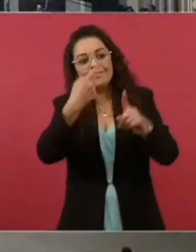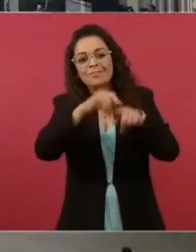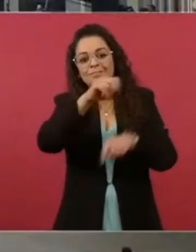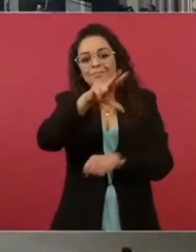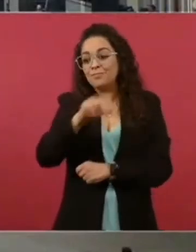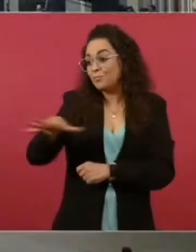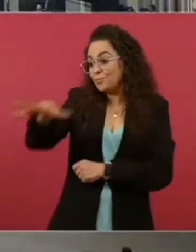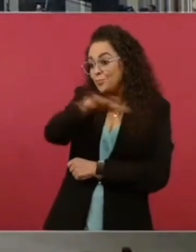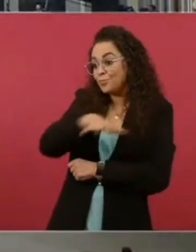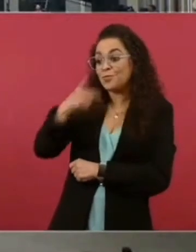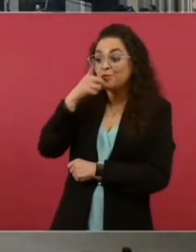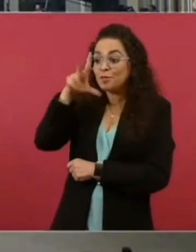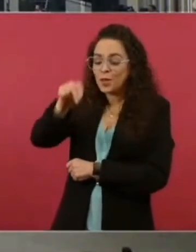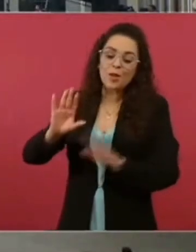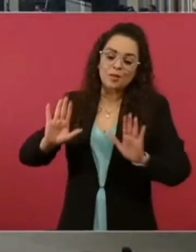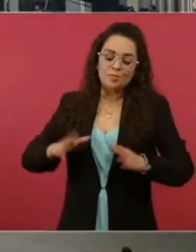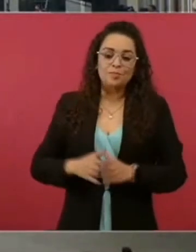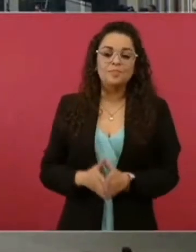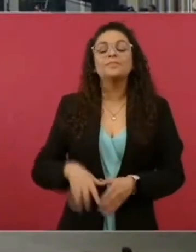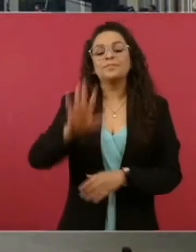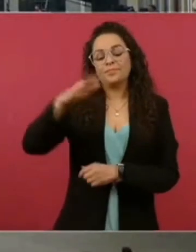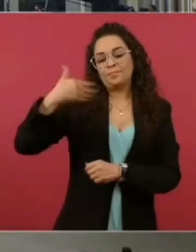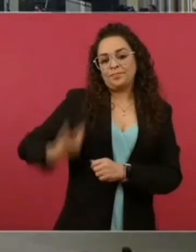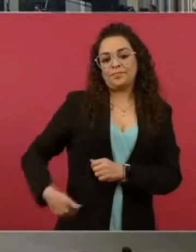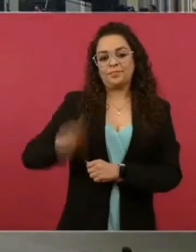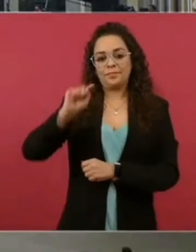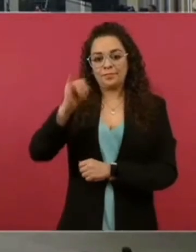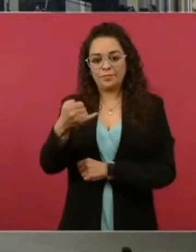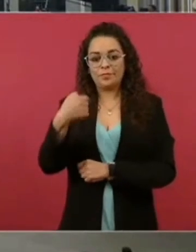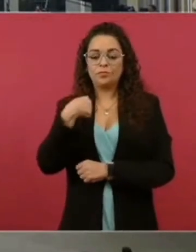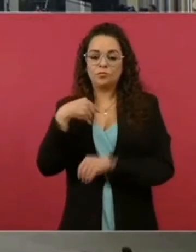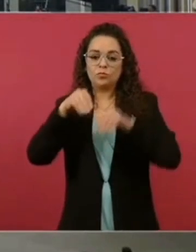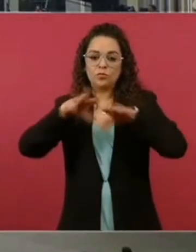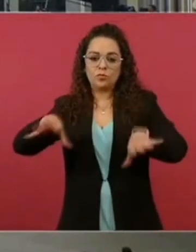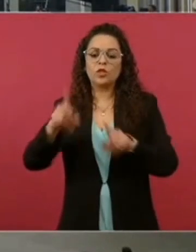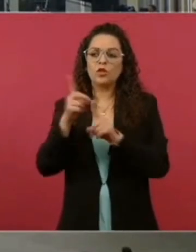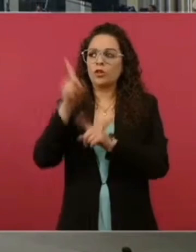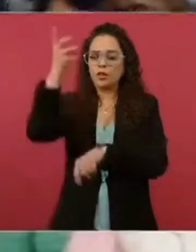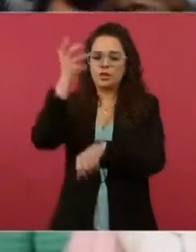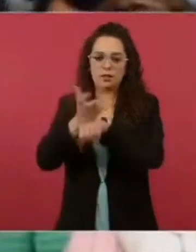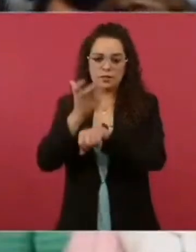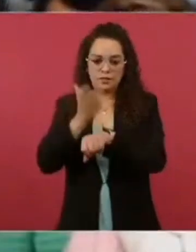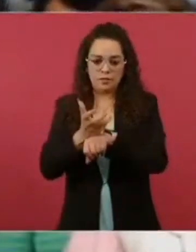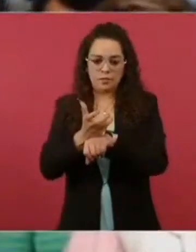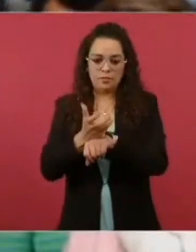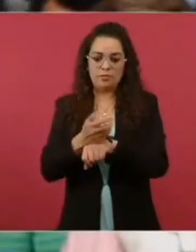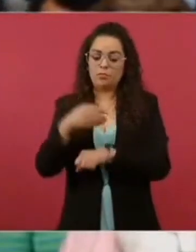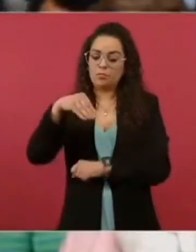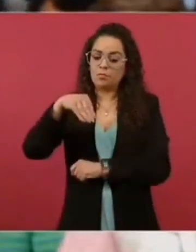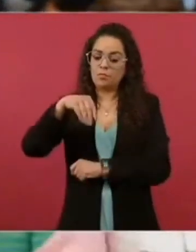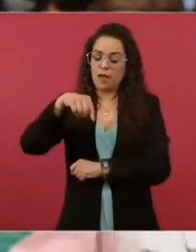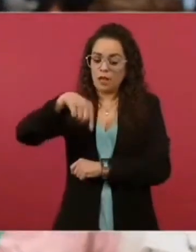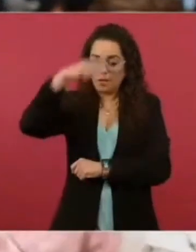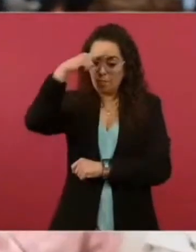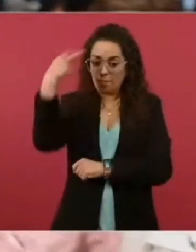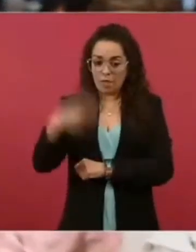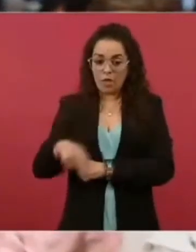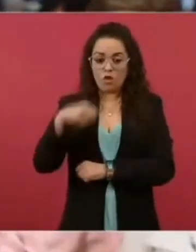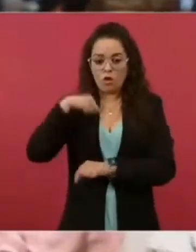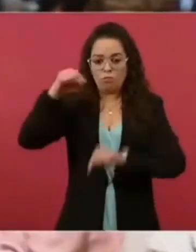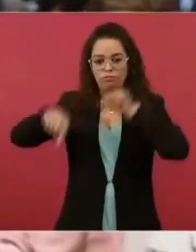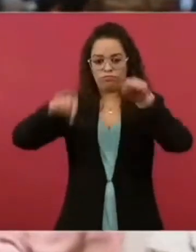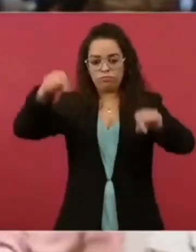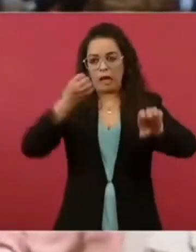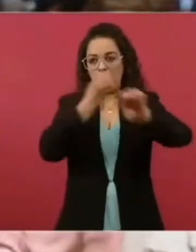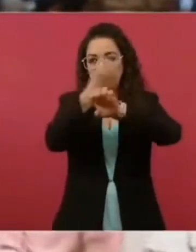Comunicante MX, agencia de Tijuana, transmitimos para Estados Unidos. Señor presidente, yo soy un reportero de Comunicante MX, recorro todo el país, en lo que va del año 14 estados he